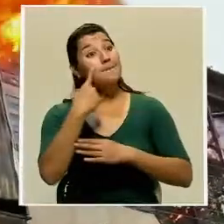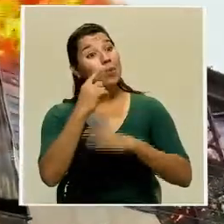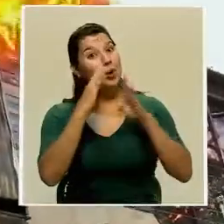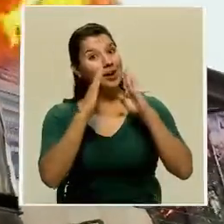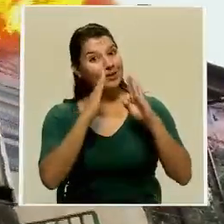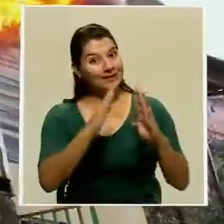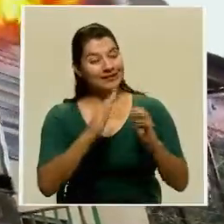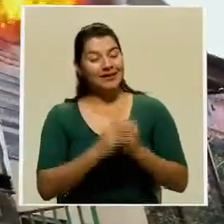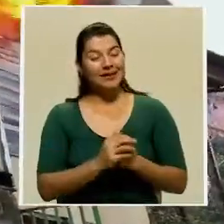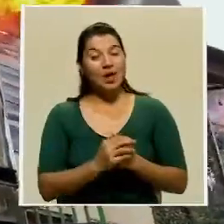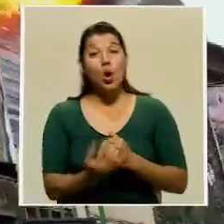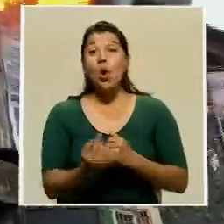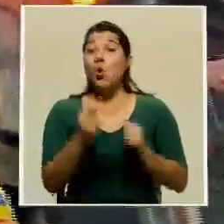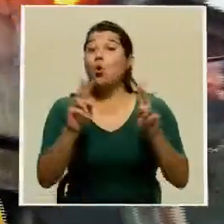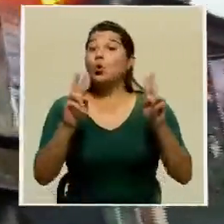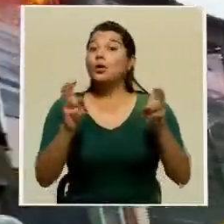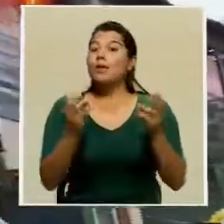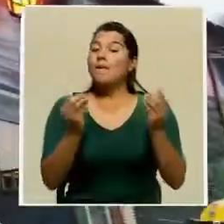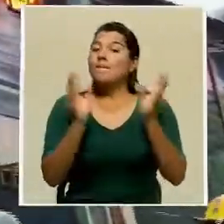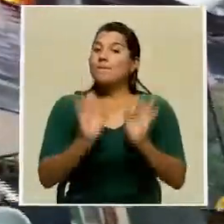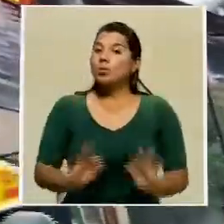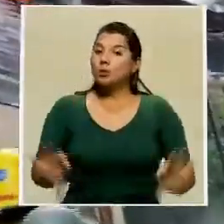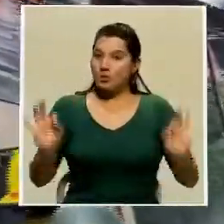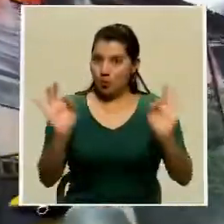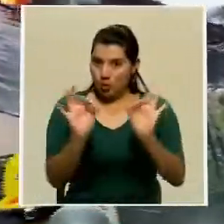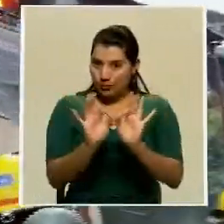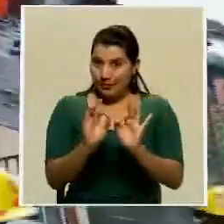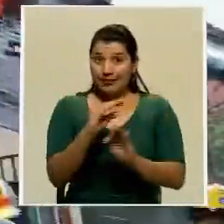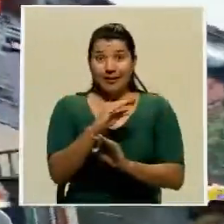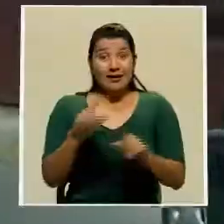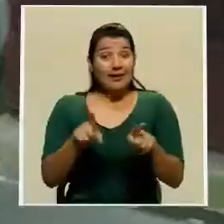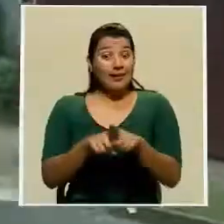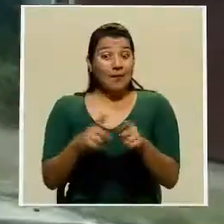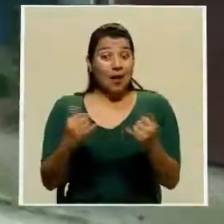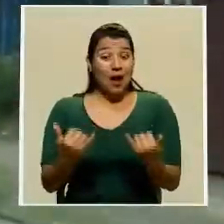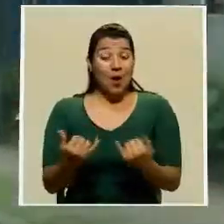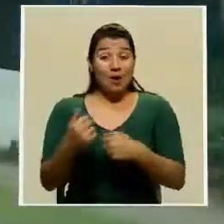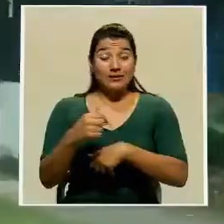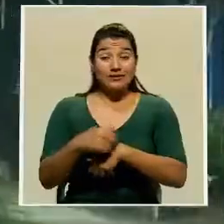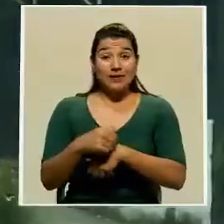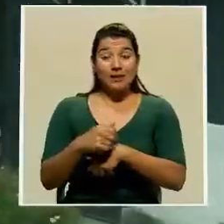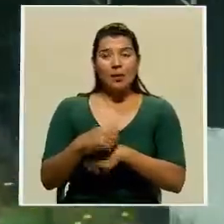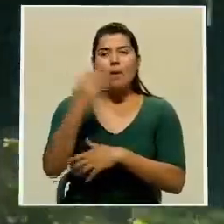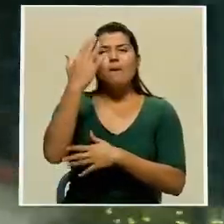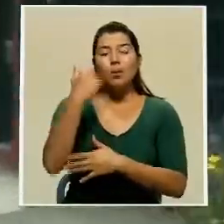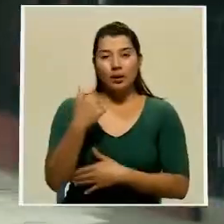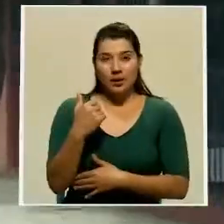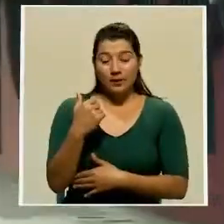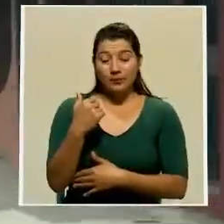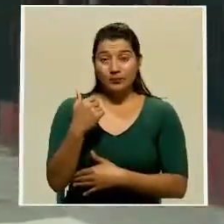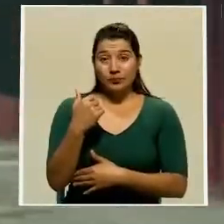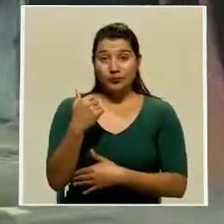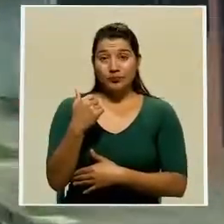tema importante y también durante esta época, porque lo decía,